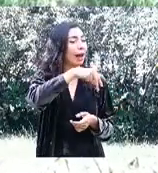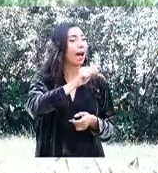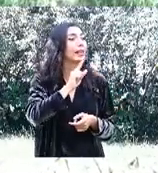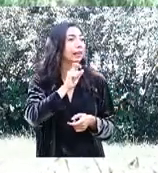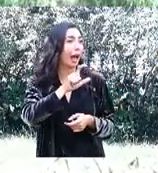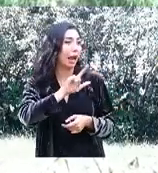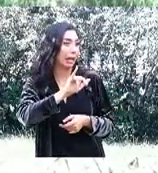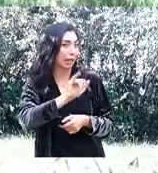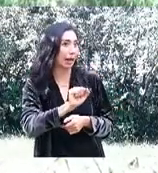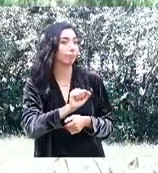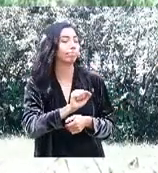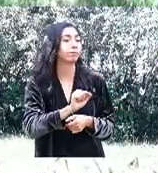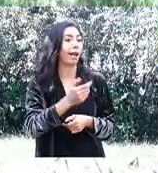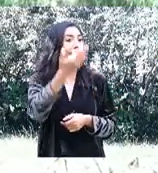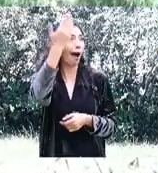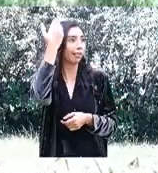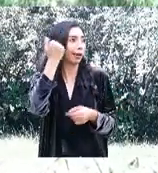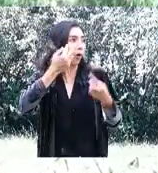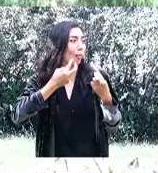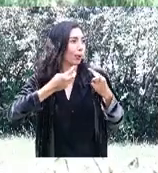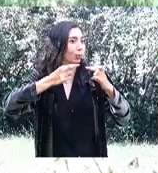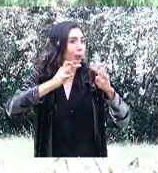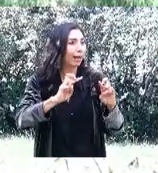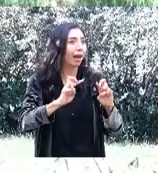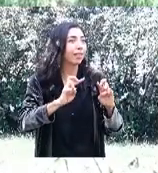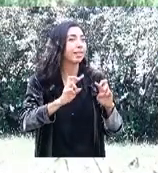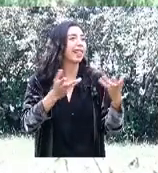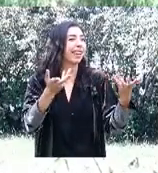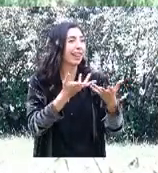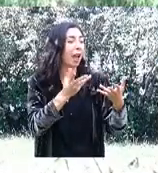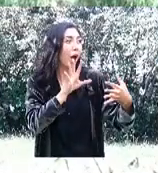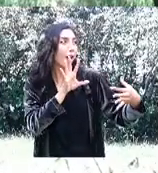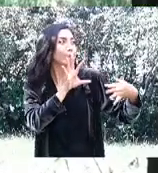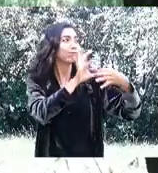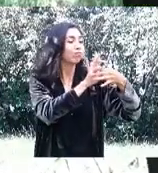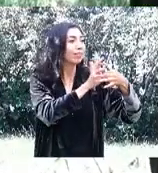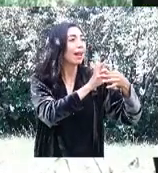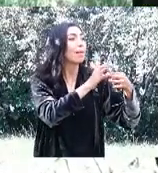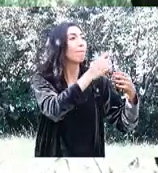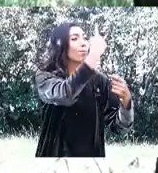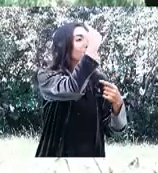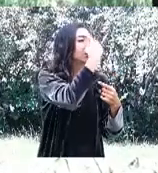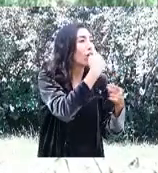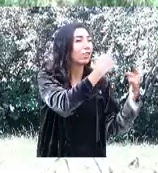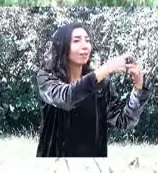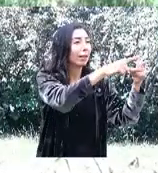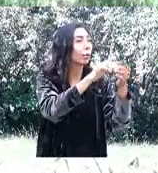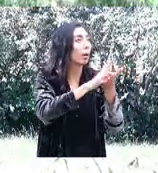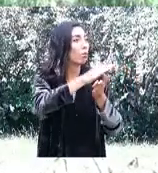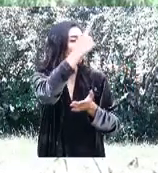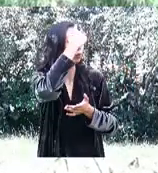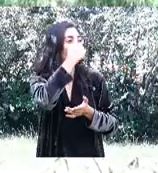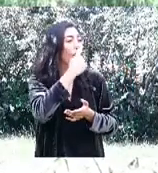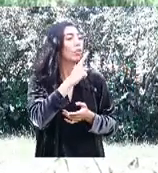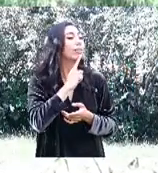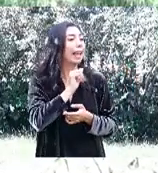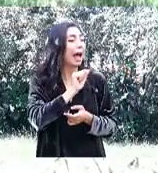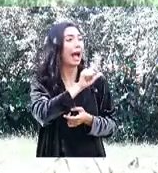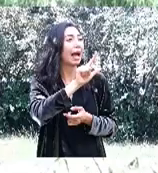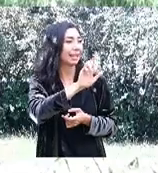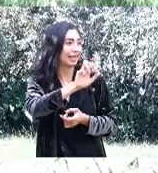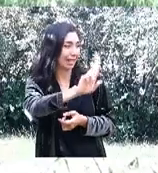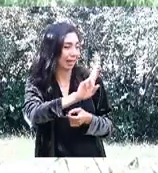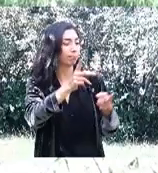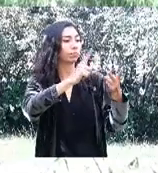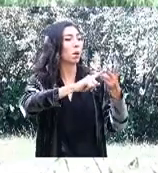Natalia tuvimos la oportunidad también de poder generar lazos con diferentes museos como el museo taller eh También con el